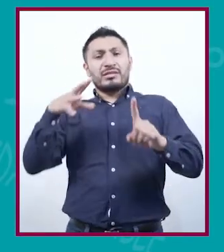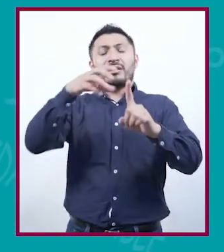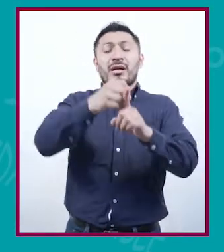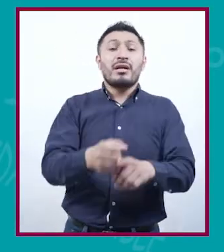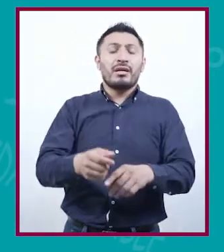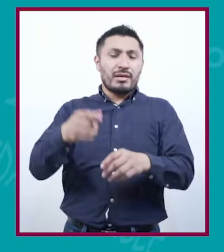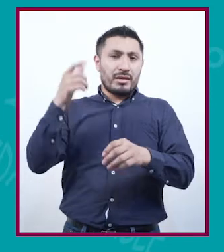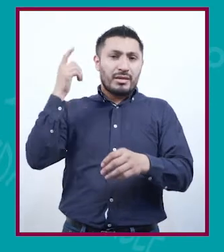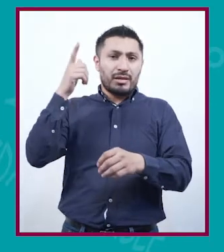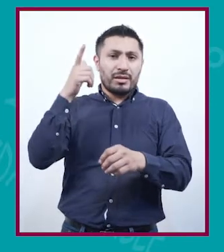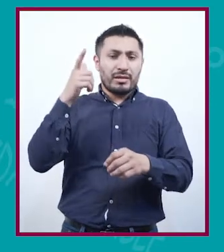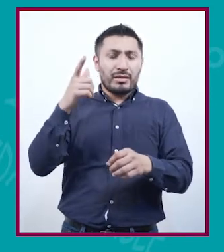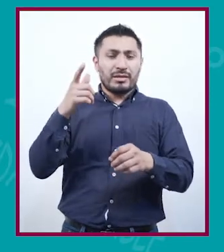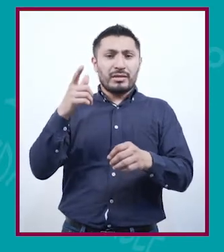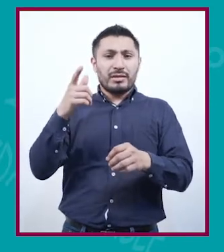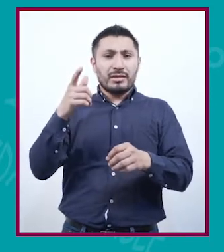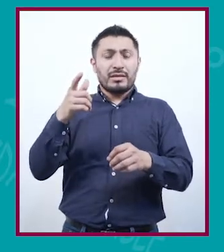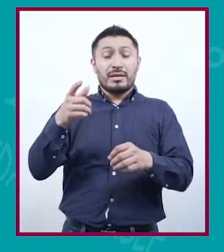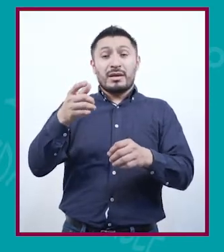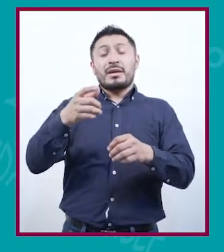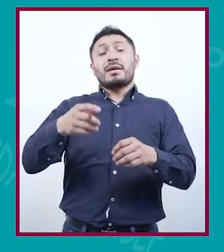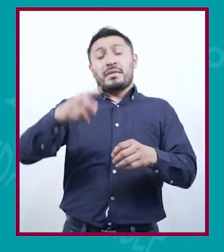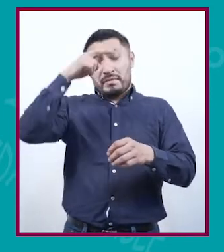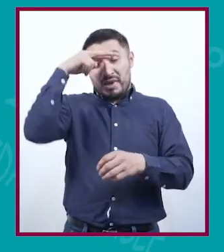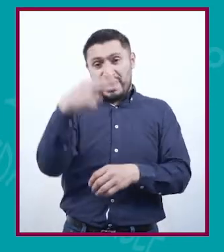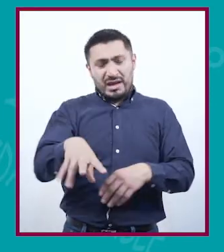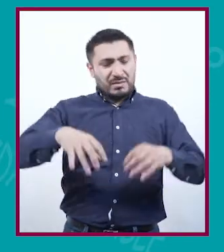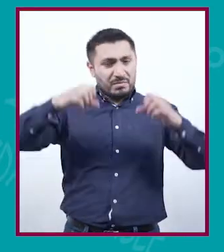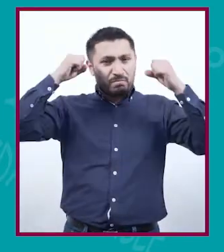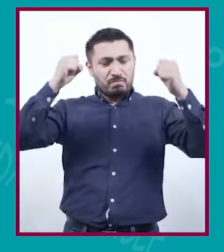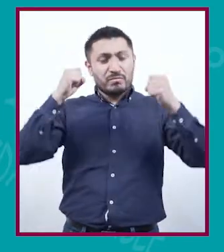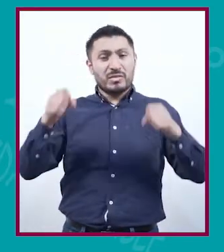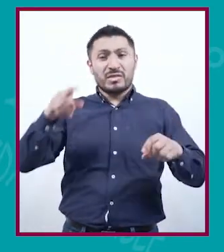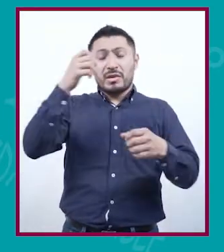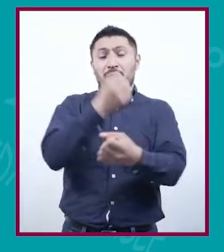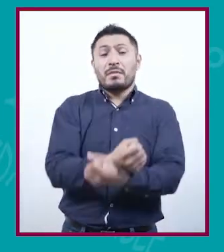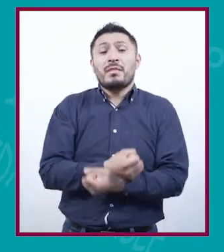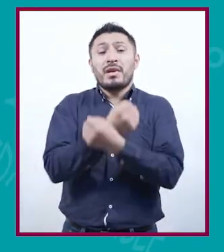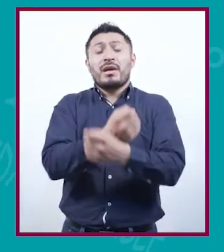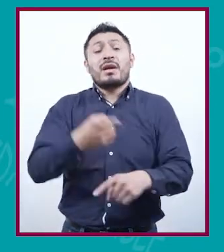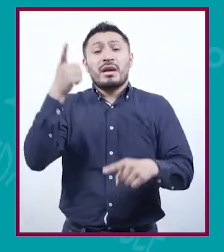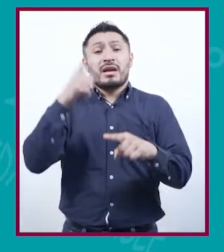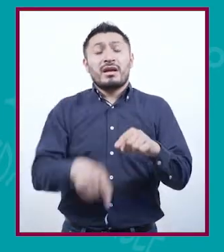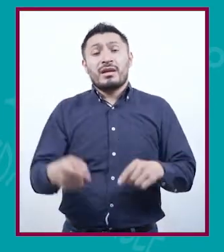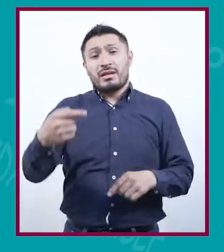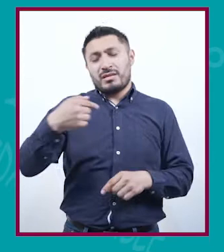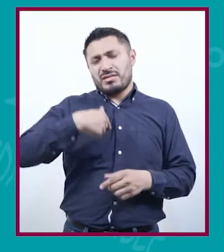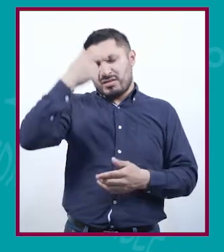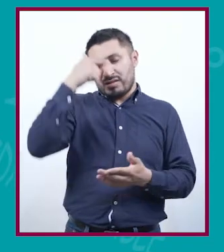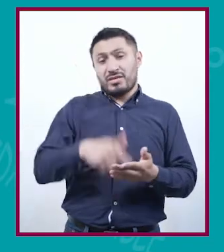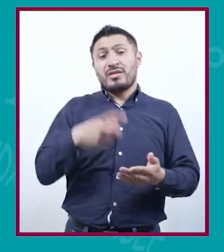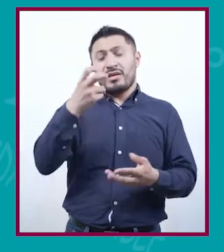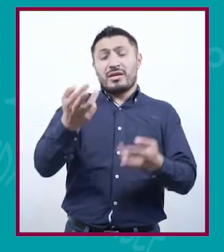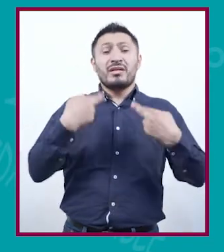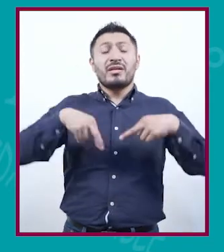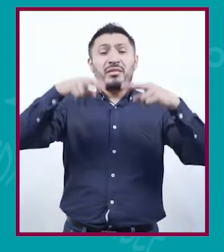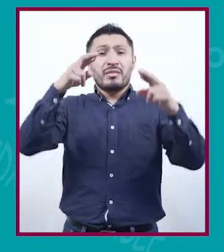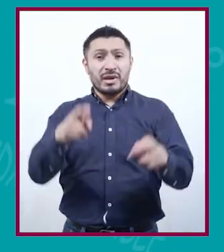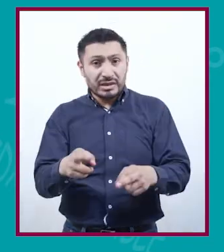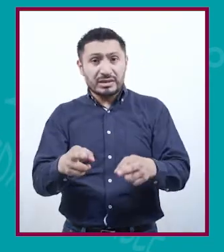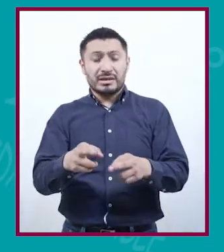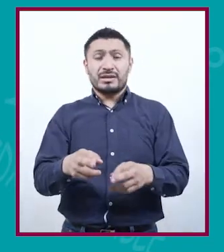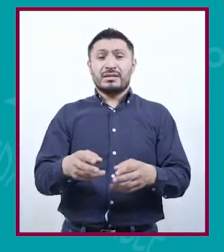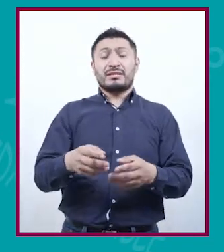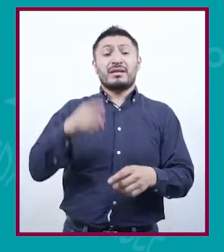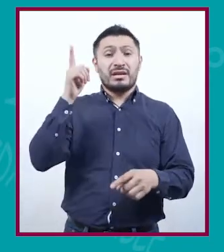identidad como mexicanos, la abolición de la esclavitud, y pues para mí eso representó la liberación de nuestro territorio